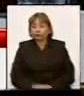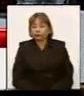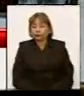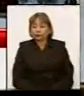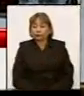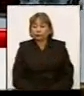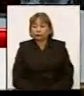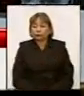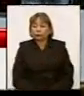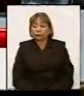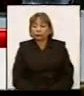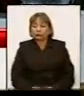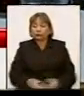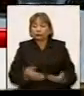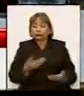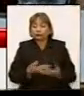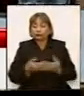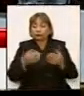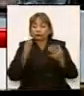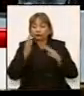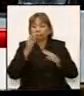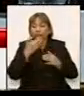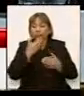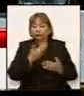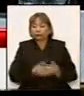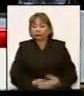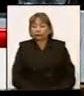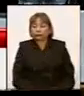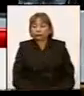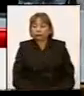doy por concluido el cierre de este evento. Muchas gracias.